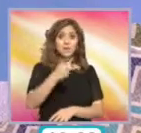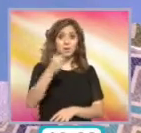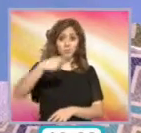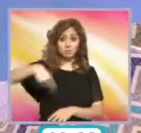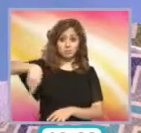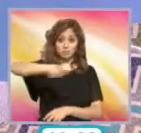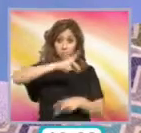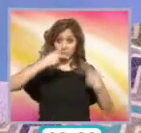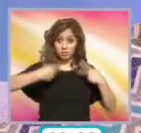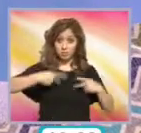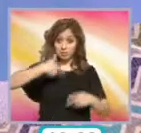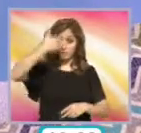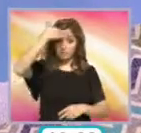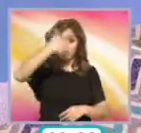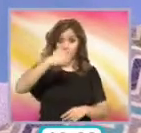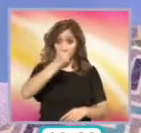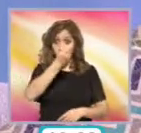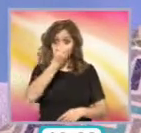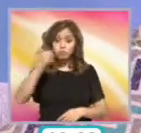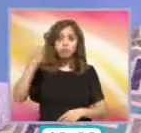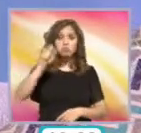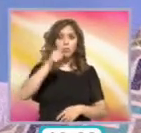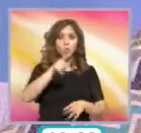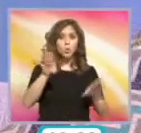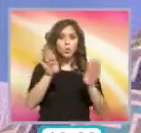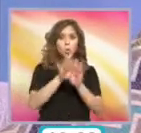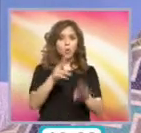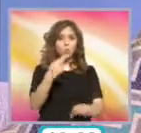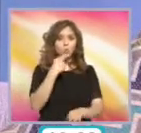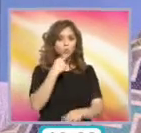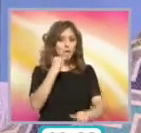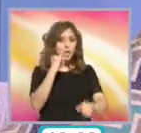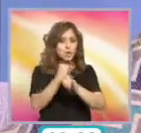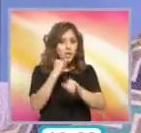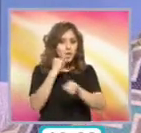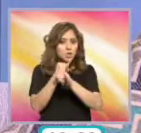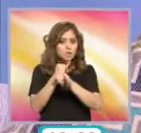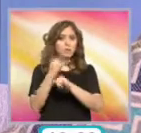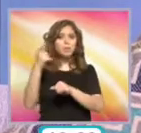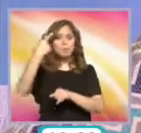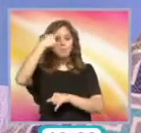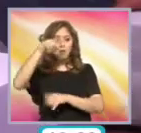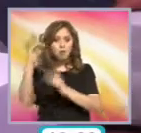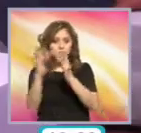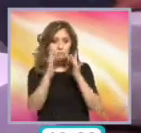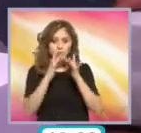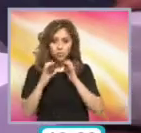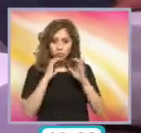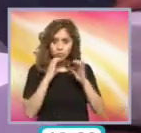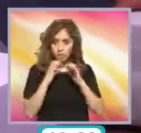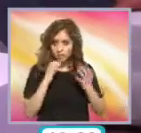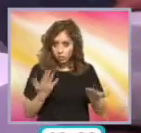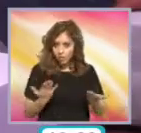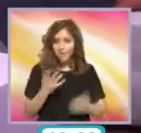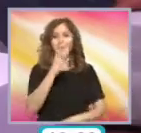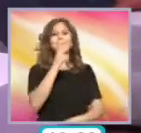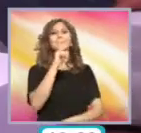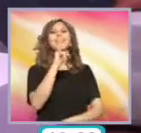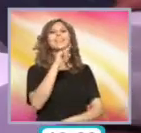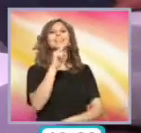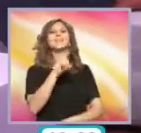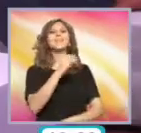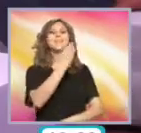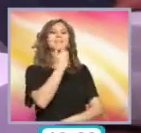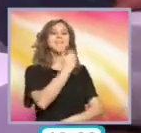cuáles son, digamos, las utilidades de este gran recurso comunicacional de alguna forma. Pisu, bienvenido. Totalmente, muchas gracias. Buenos días, qué gusto